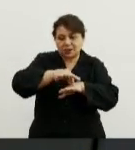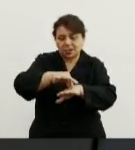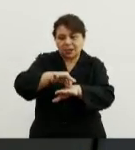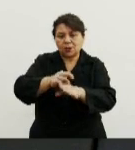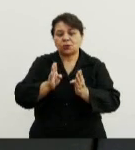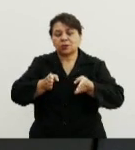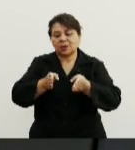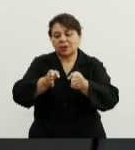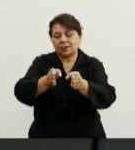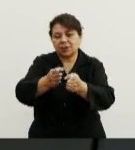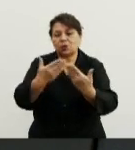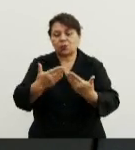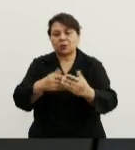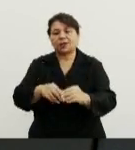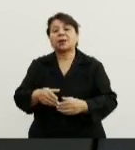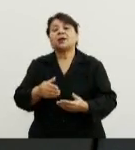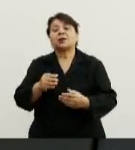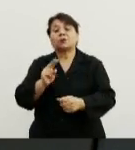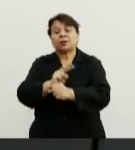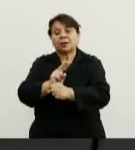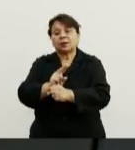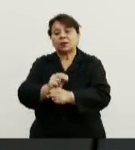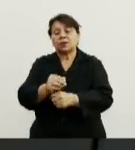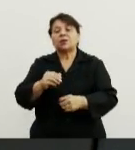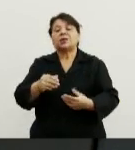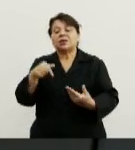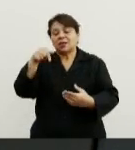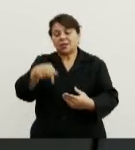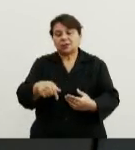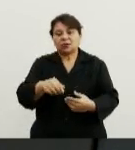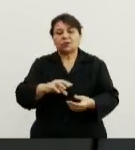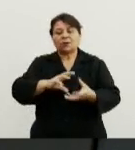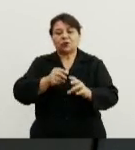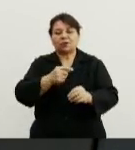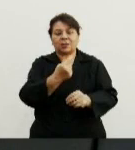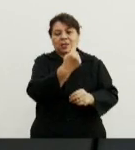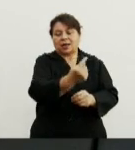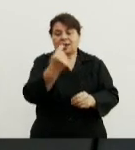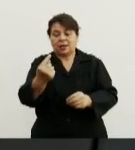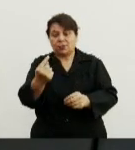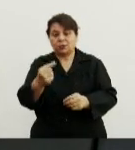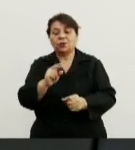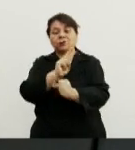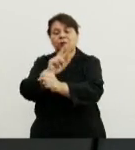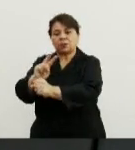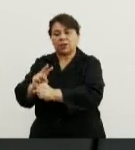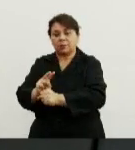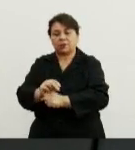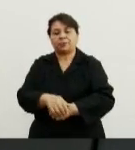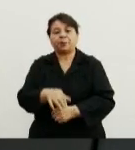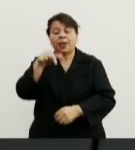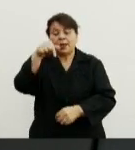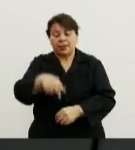esfuerzo colectivo que debe propender a generar esa protección individual que necesitamos entre todos los sanjuaninos esta